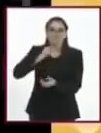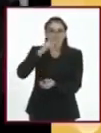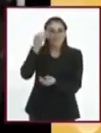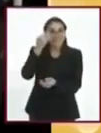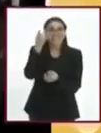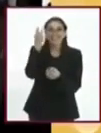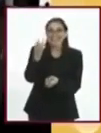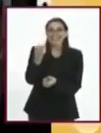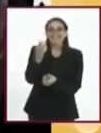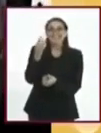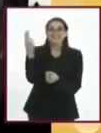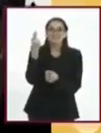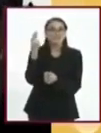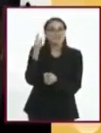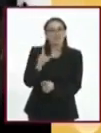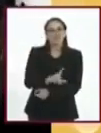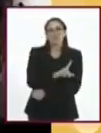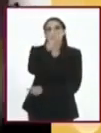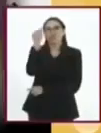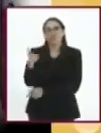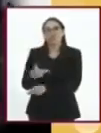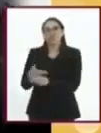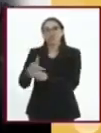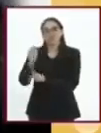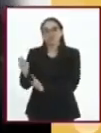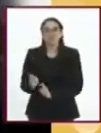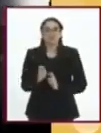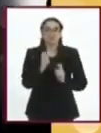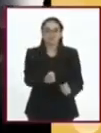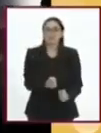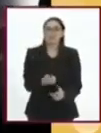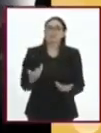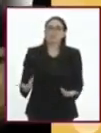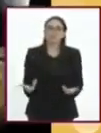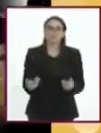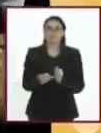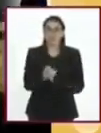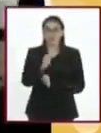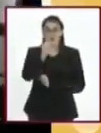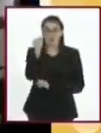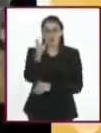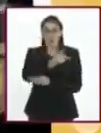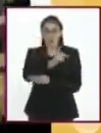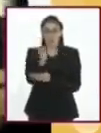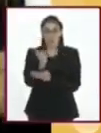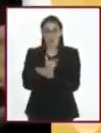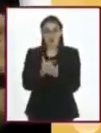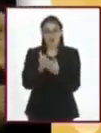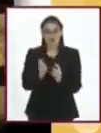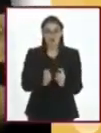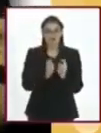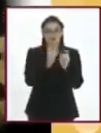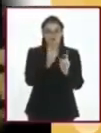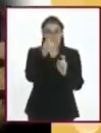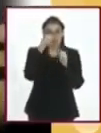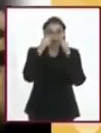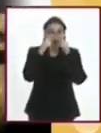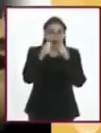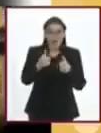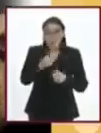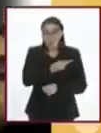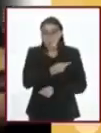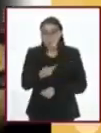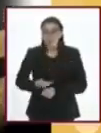Y por otra parte, los programas realmente van más bien a atender a la pobreza, pero para